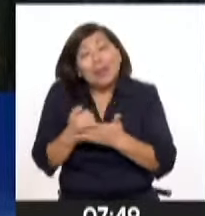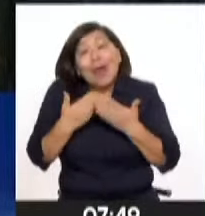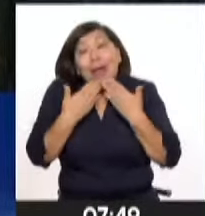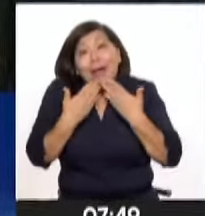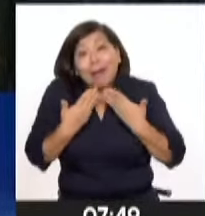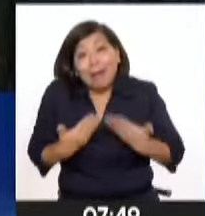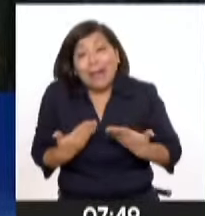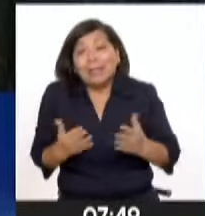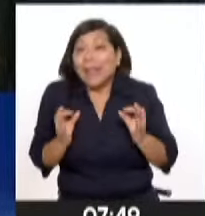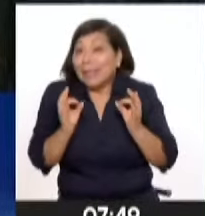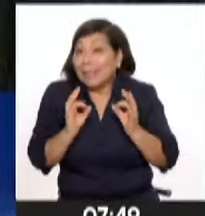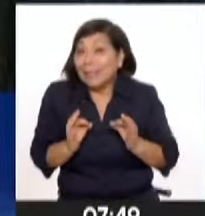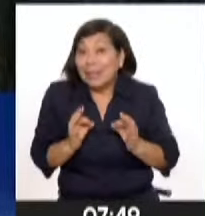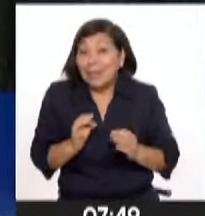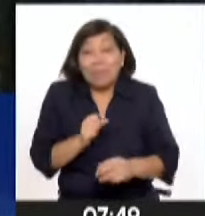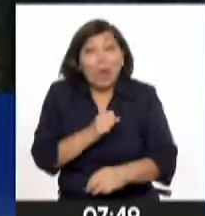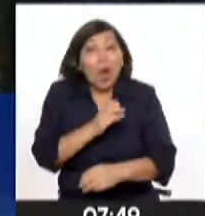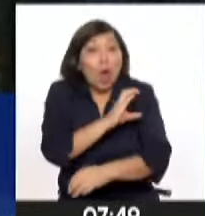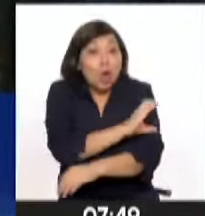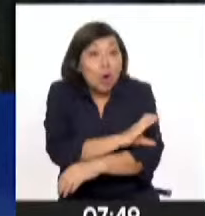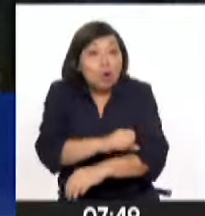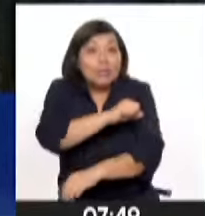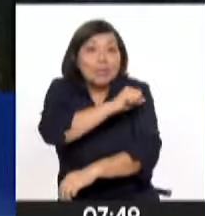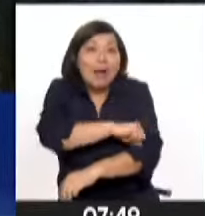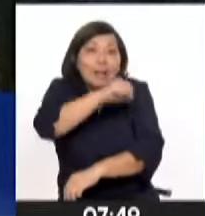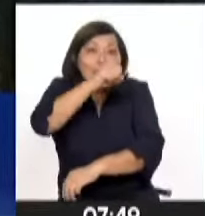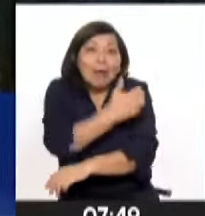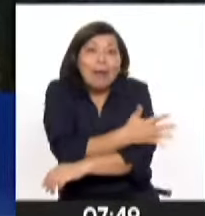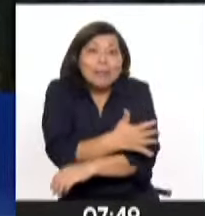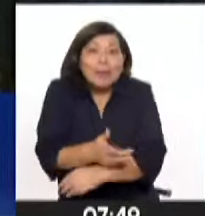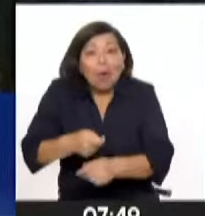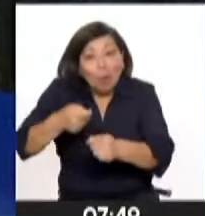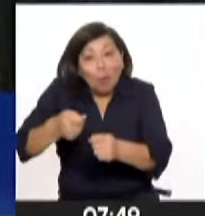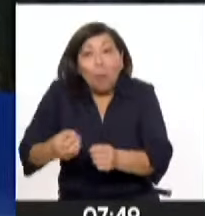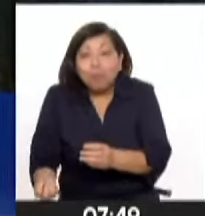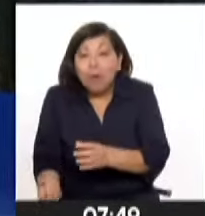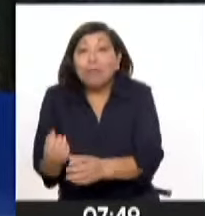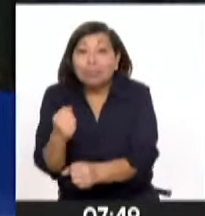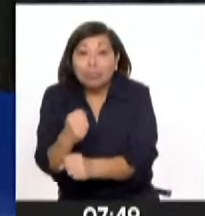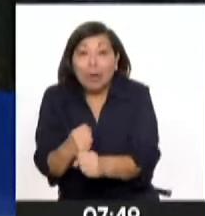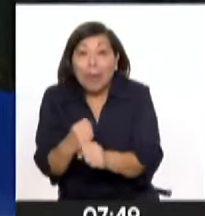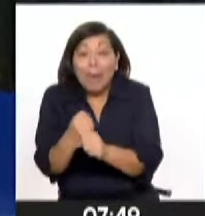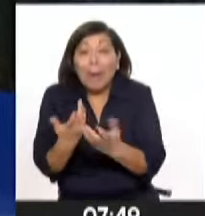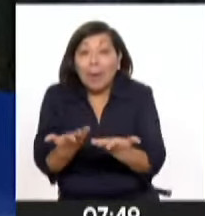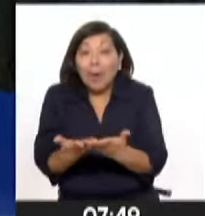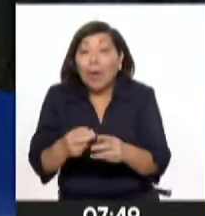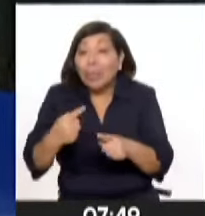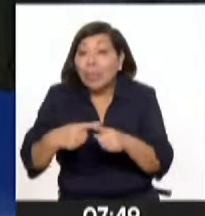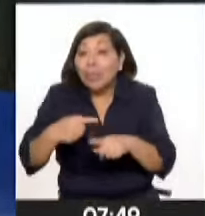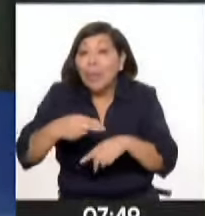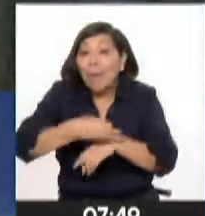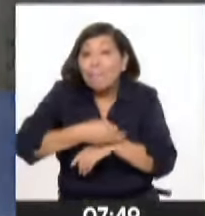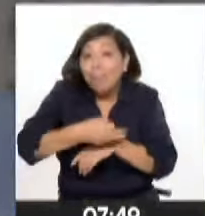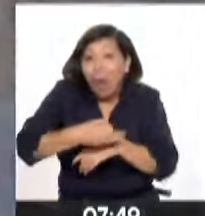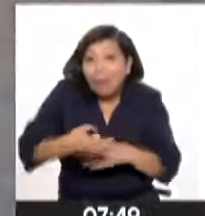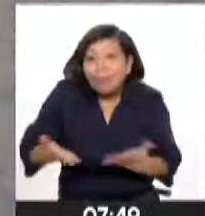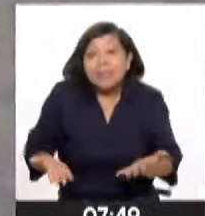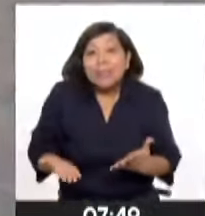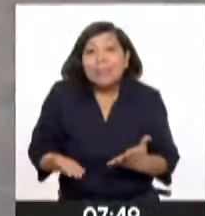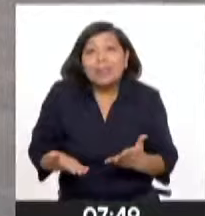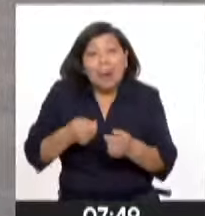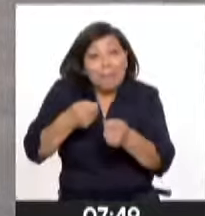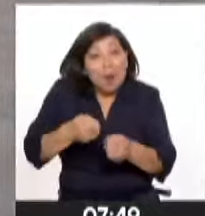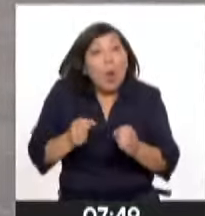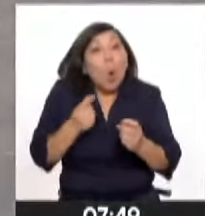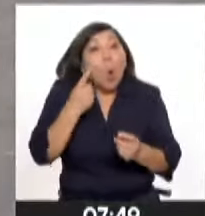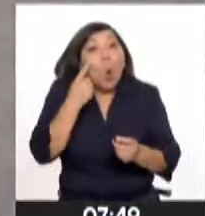regiones tenemos siempre diferentes cultivos que estamos sembrando, que estamos trabajando inclusive con las regiones, con las direcciones regionales